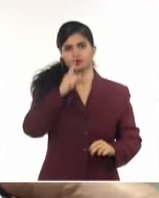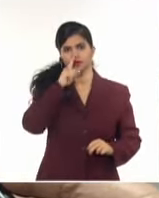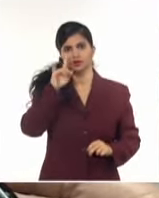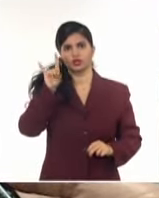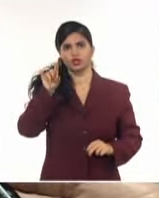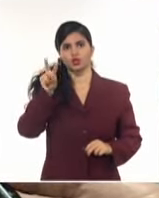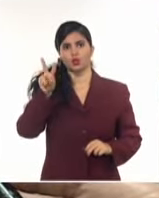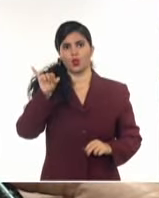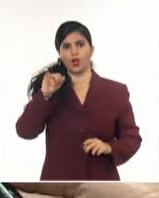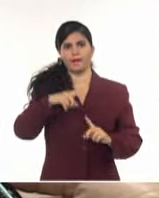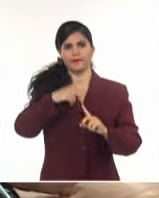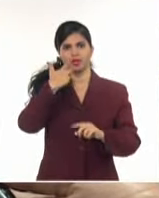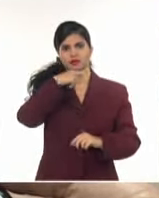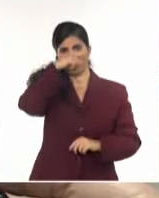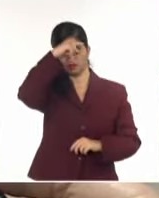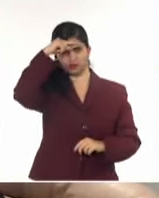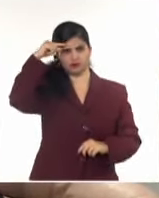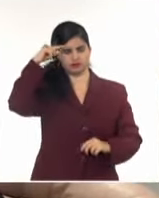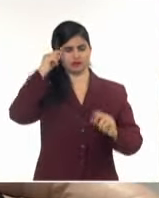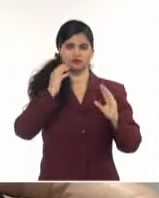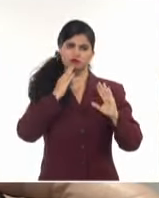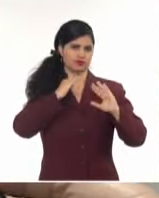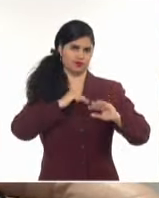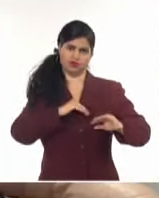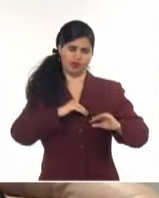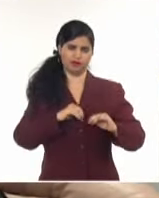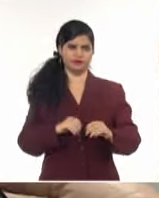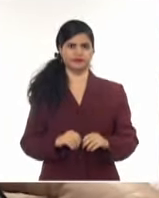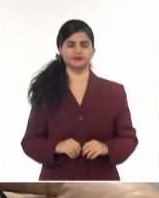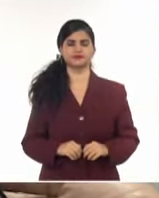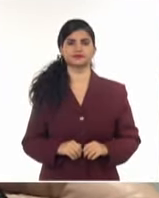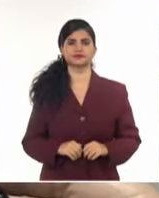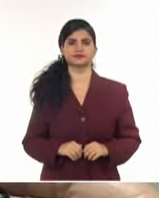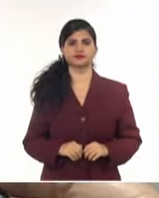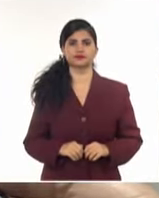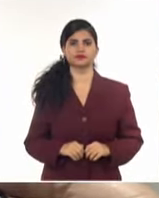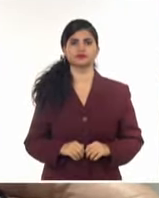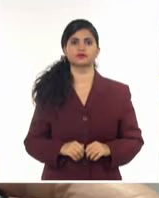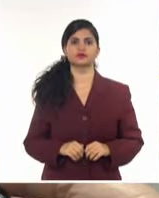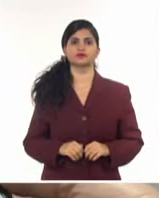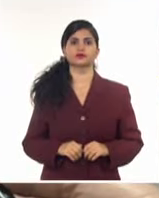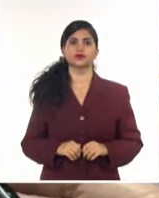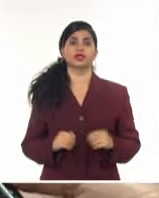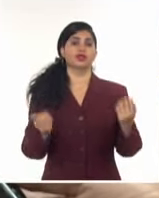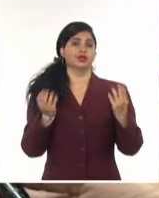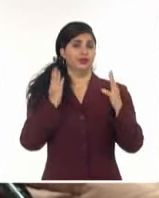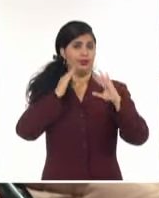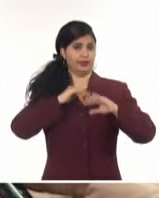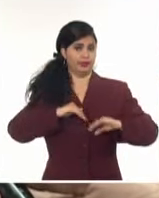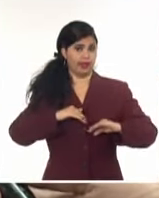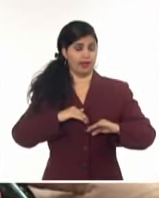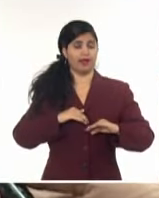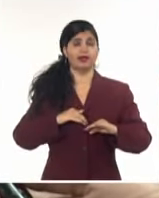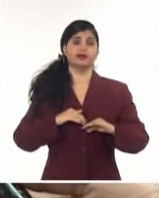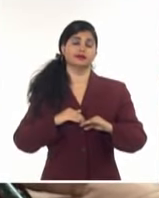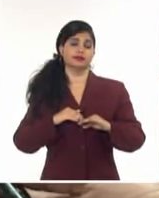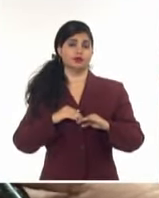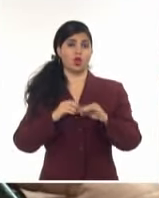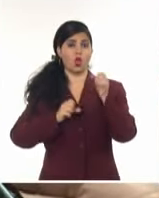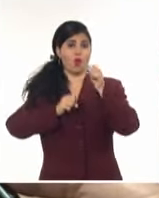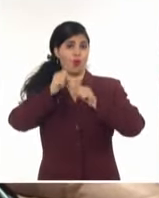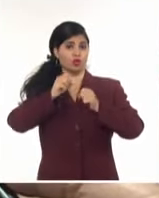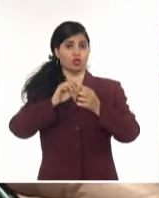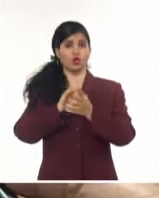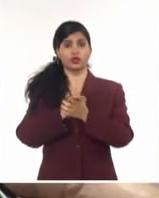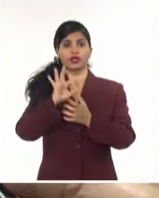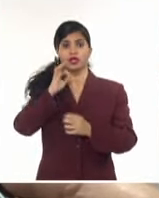número 5, pero no va a estar en el horario del mediodía. Tenemos fuera el emplazamiento de motores de MOA y